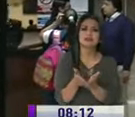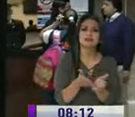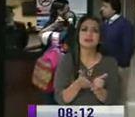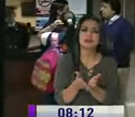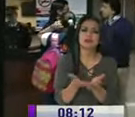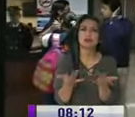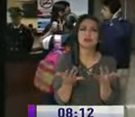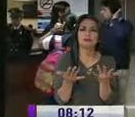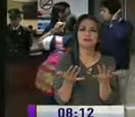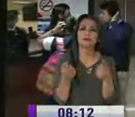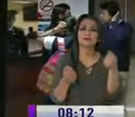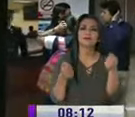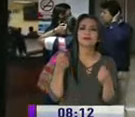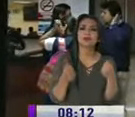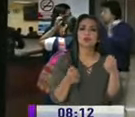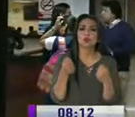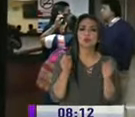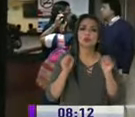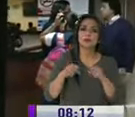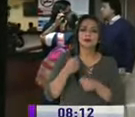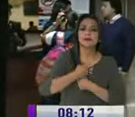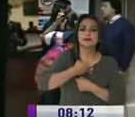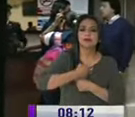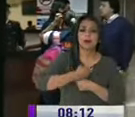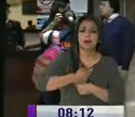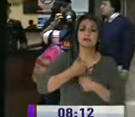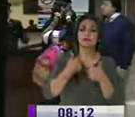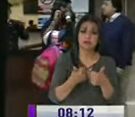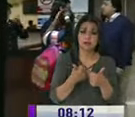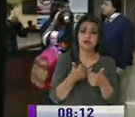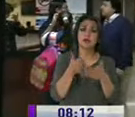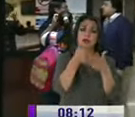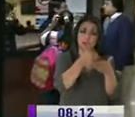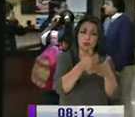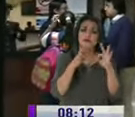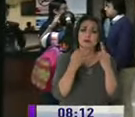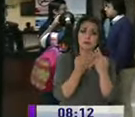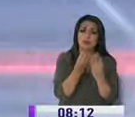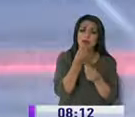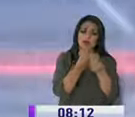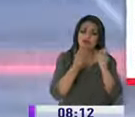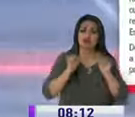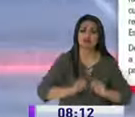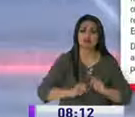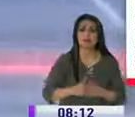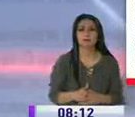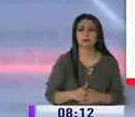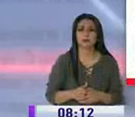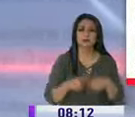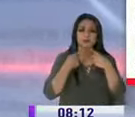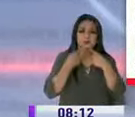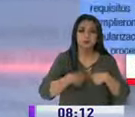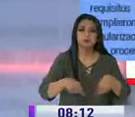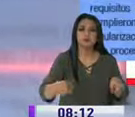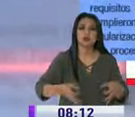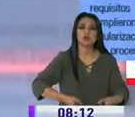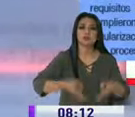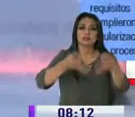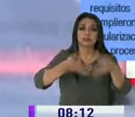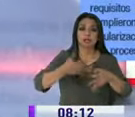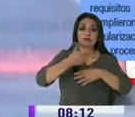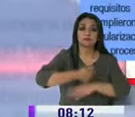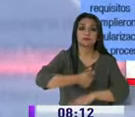se llama el vehículo para poder trabajar dignamente y de esa manera llevar el pan a cada uno de sus hogares. A través de un comunicado oficial, la Agencia